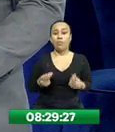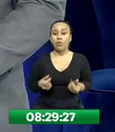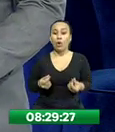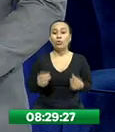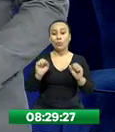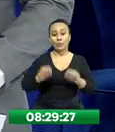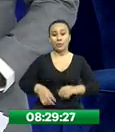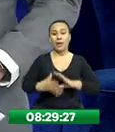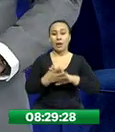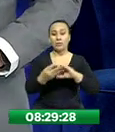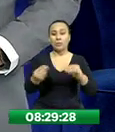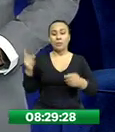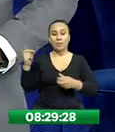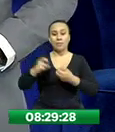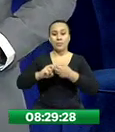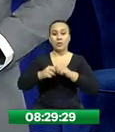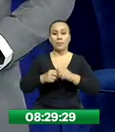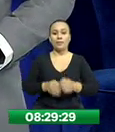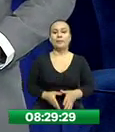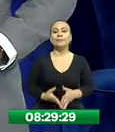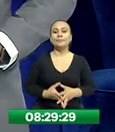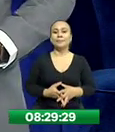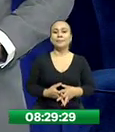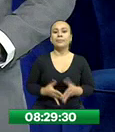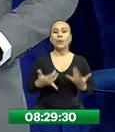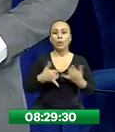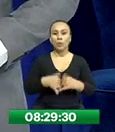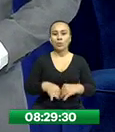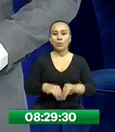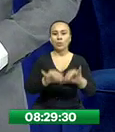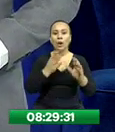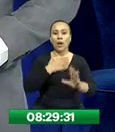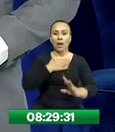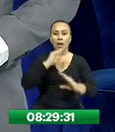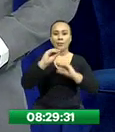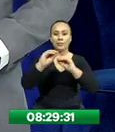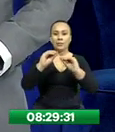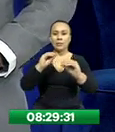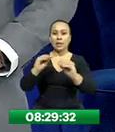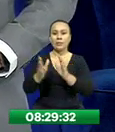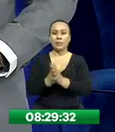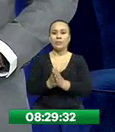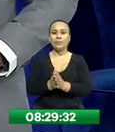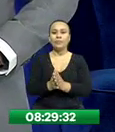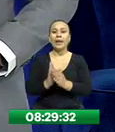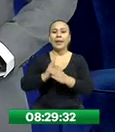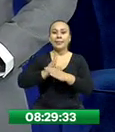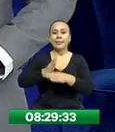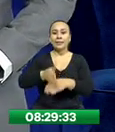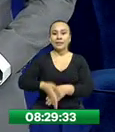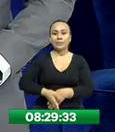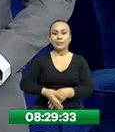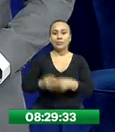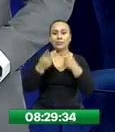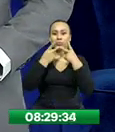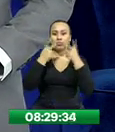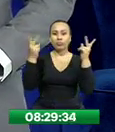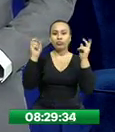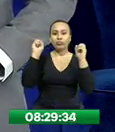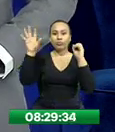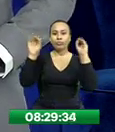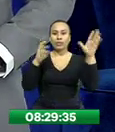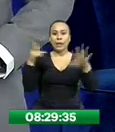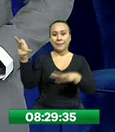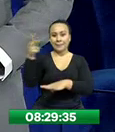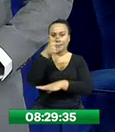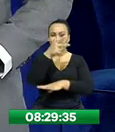resuelva el problema. Muy bien, y vamos a seguir informando y les vamos a contar que después de la difusión de un video